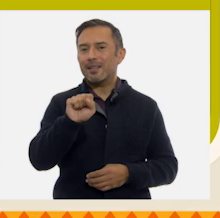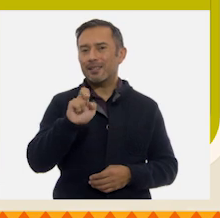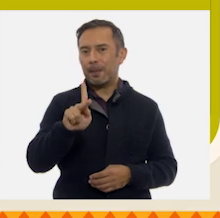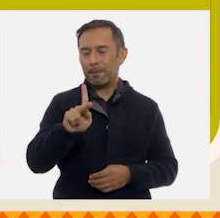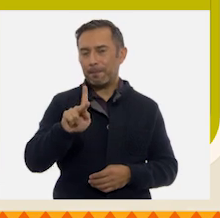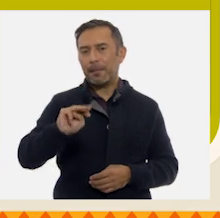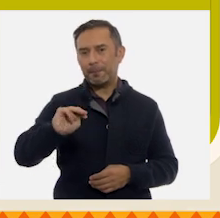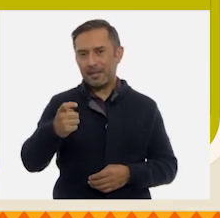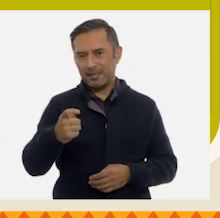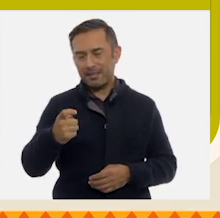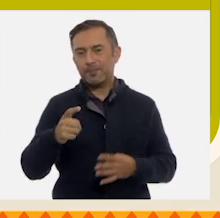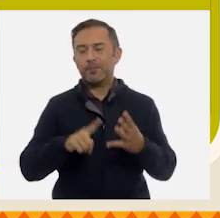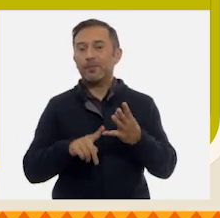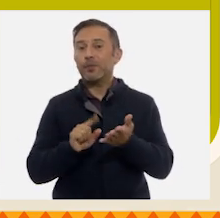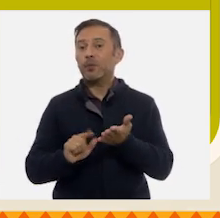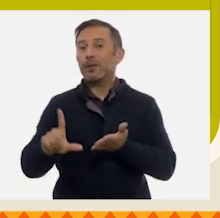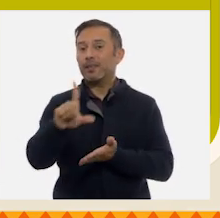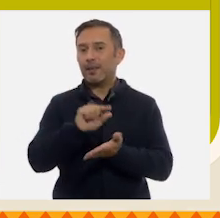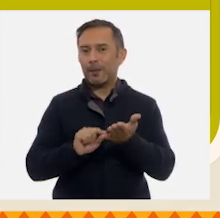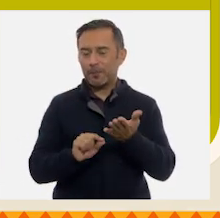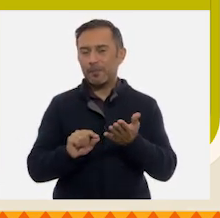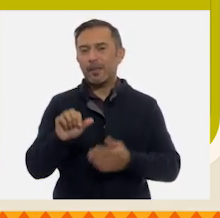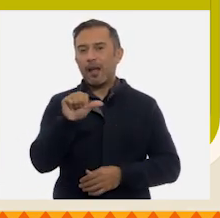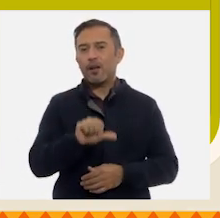@CEPMX. Twitter